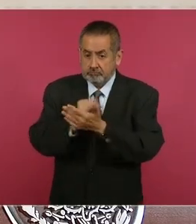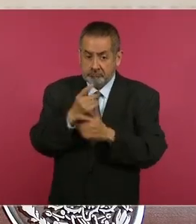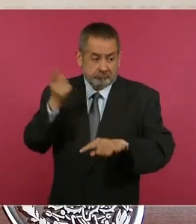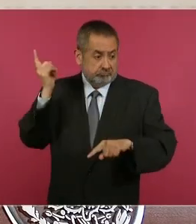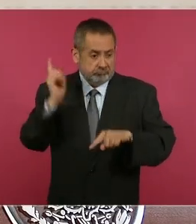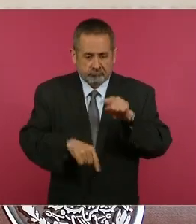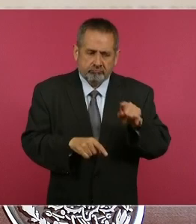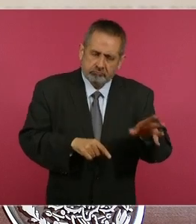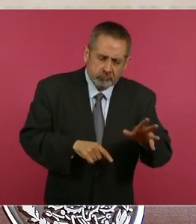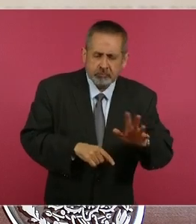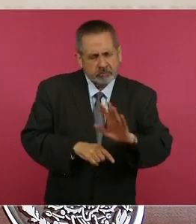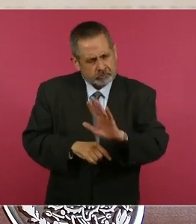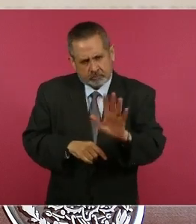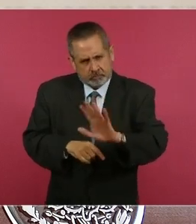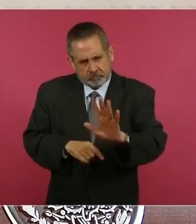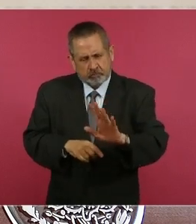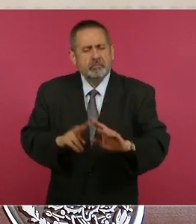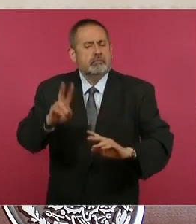obligatorio, ¿no?